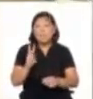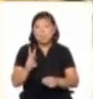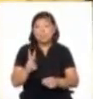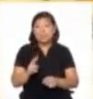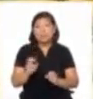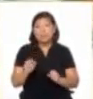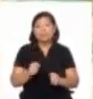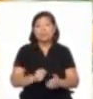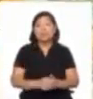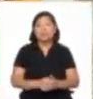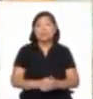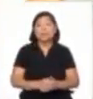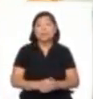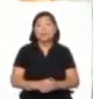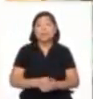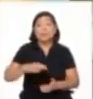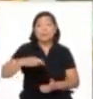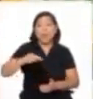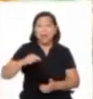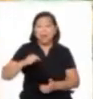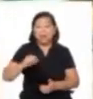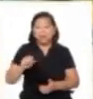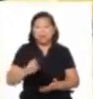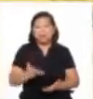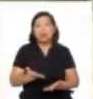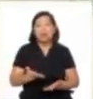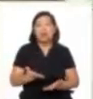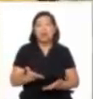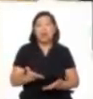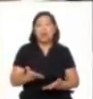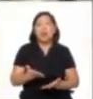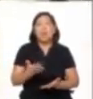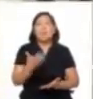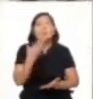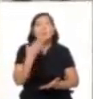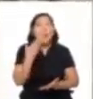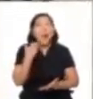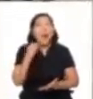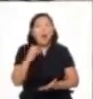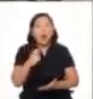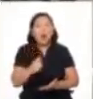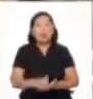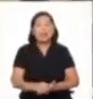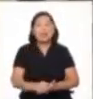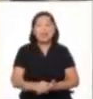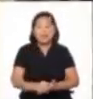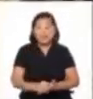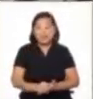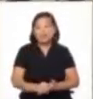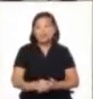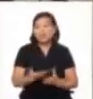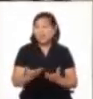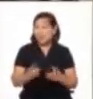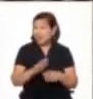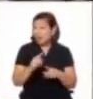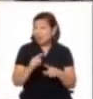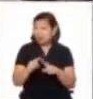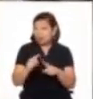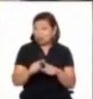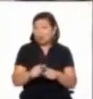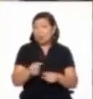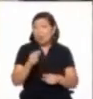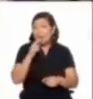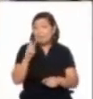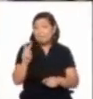ejemplo, el magnesol. Magnesol. Colágeno. Okay, muchas gracias. Colágeno y de todo tipo de